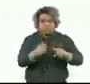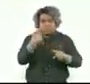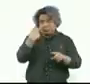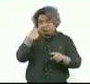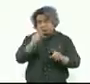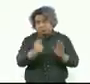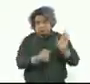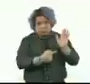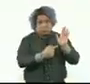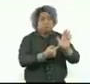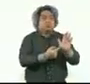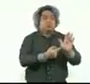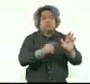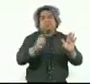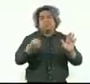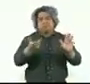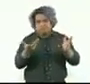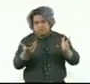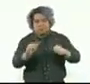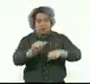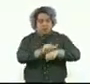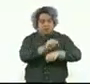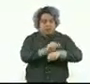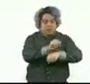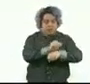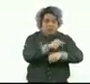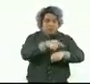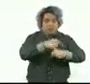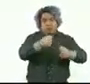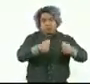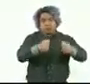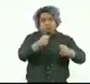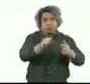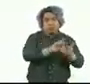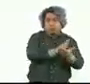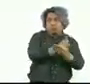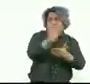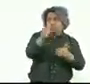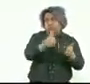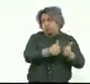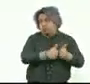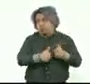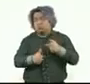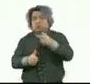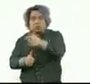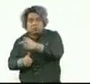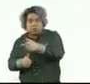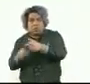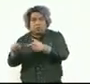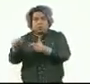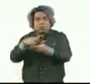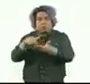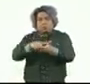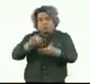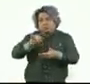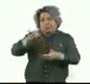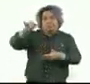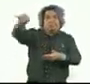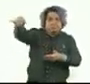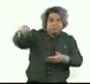se desplaza la unidad a estos sitios calificados como de